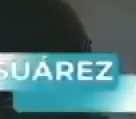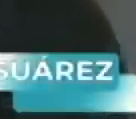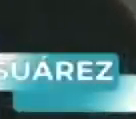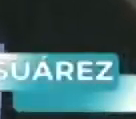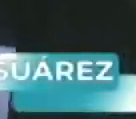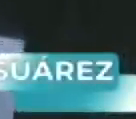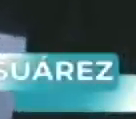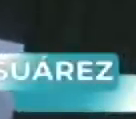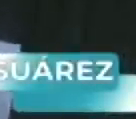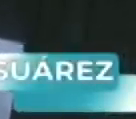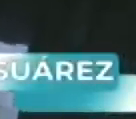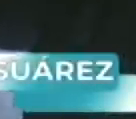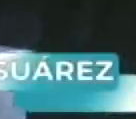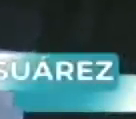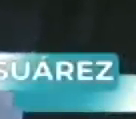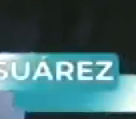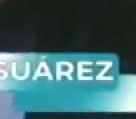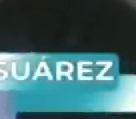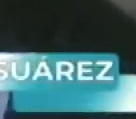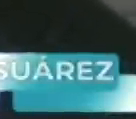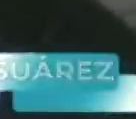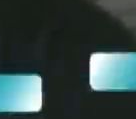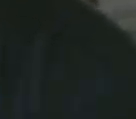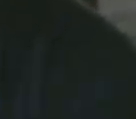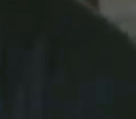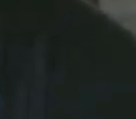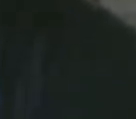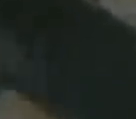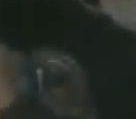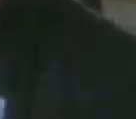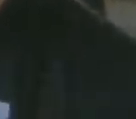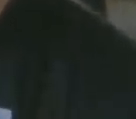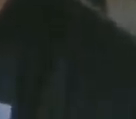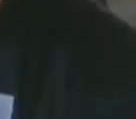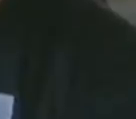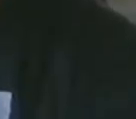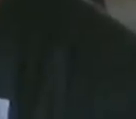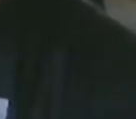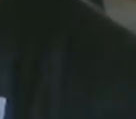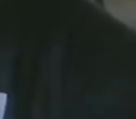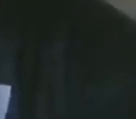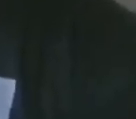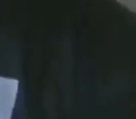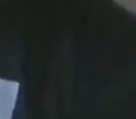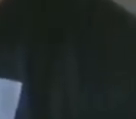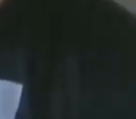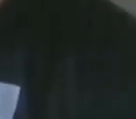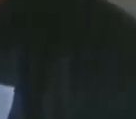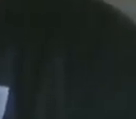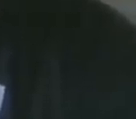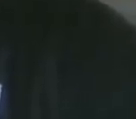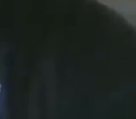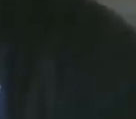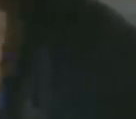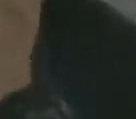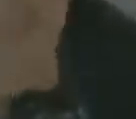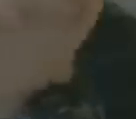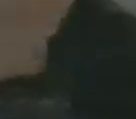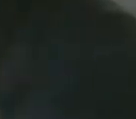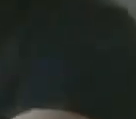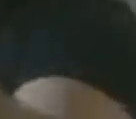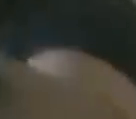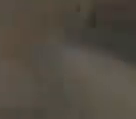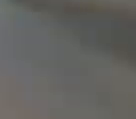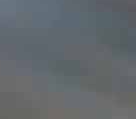todos y a cuidarnos entre todos y a colocar un granito de arena para así estar mejor y cumplir pues, con lo que es